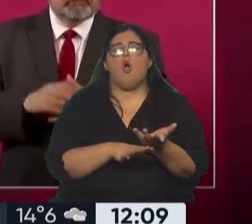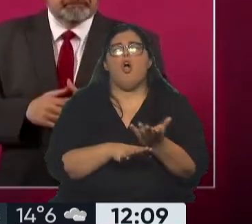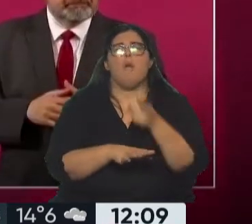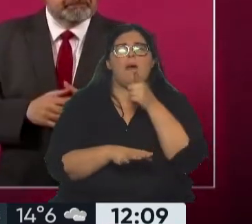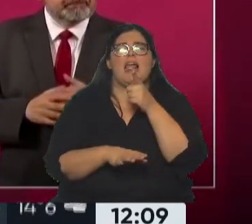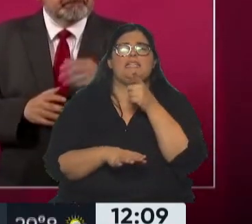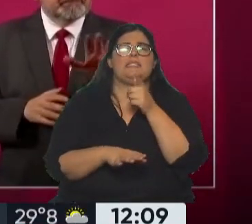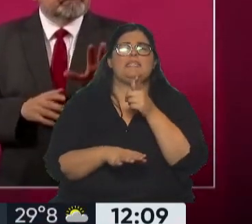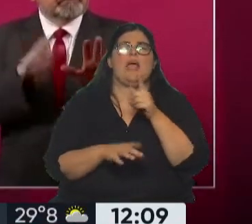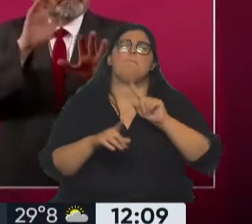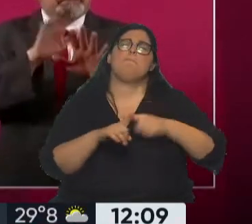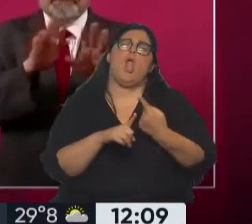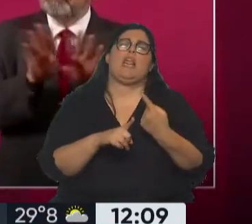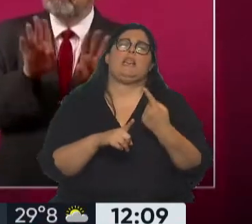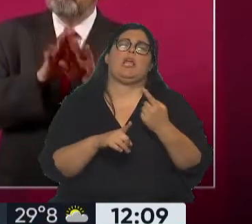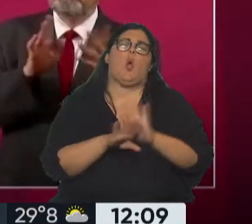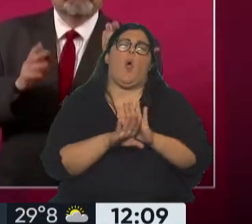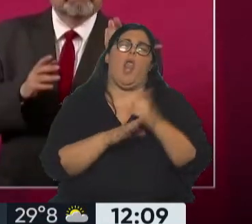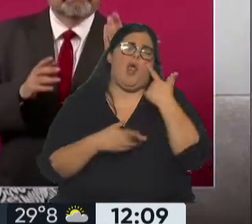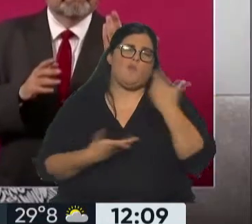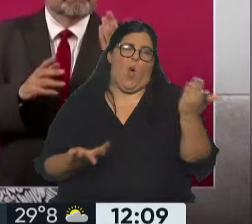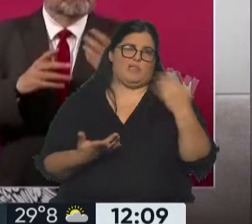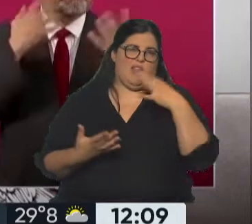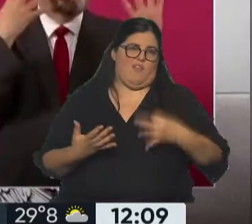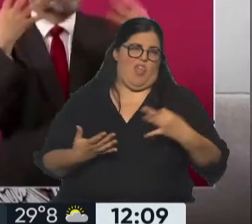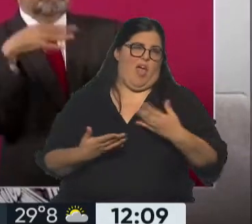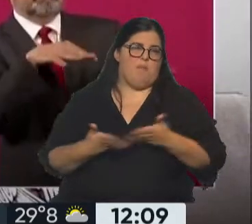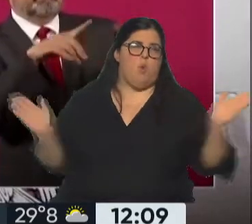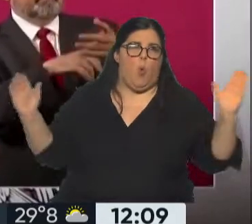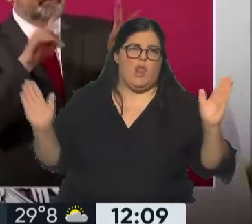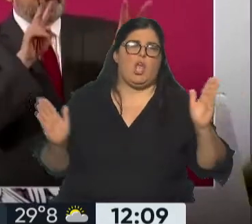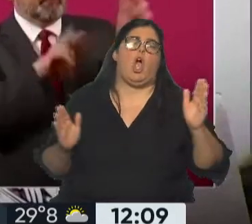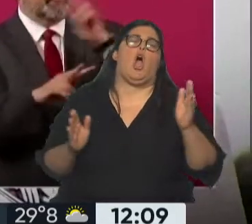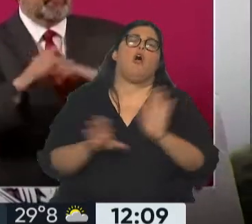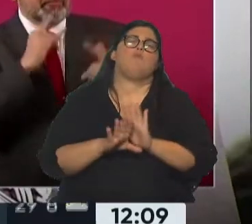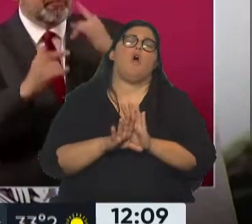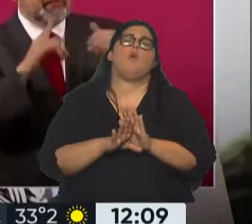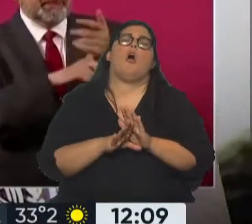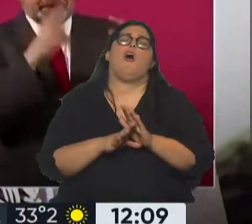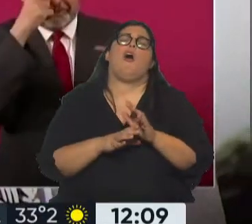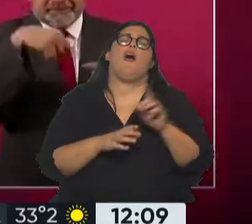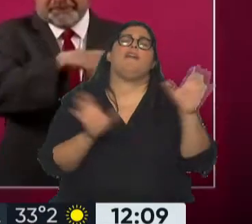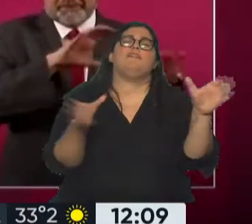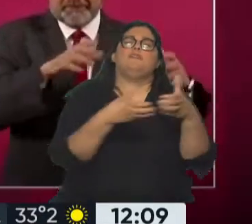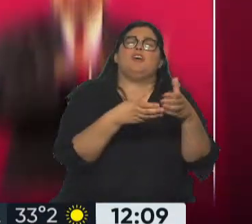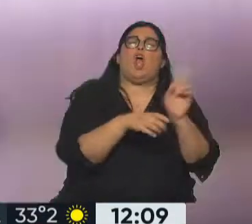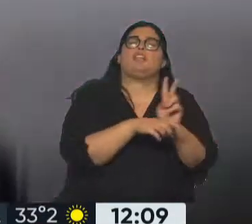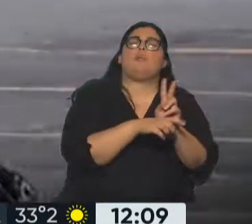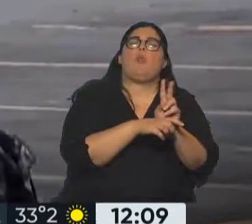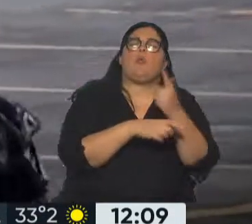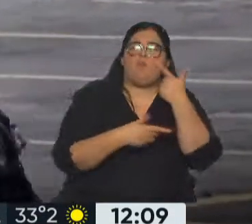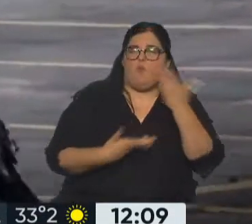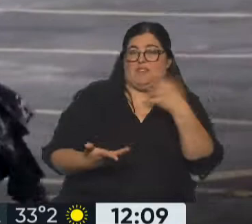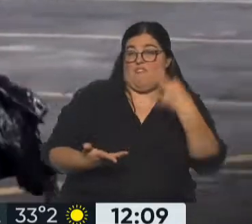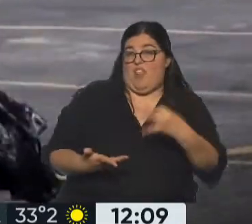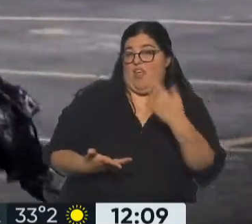striptease político, público, del conservadurismo en México.